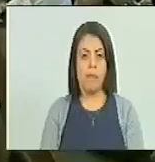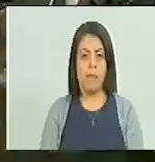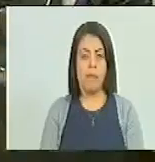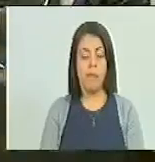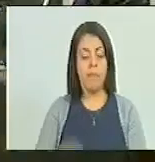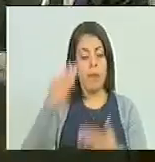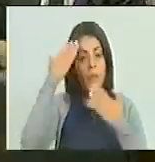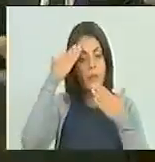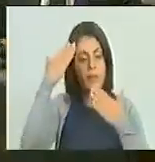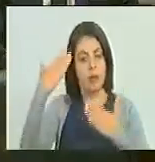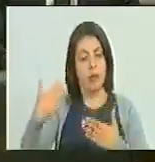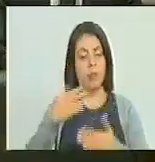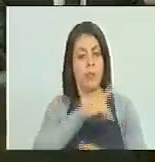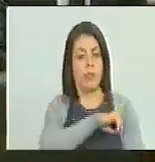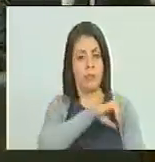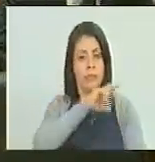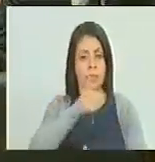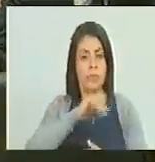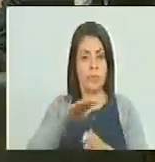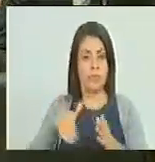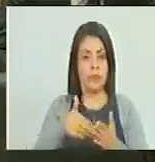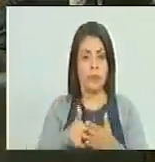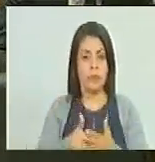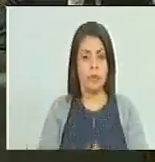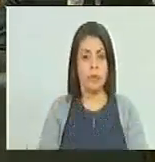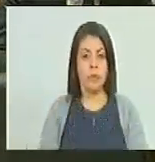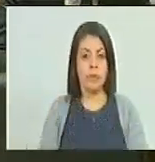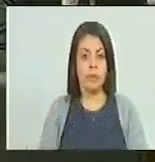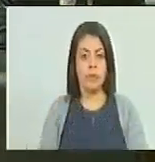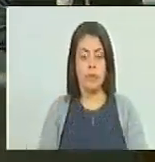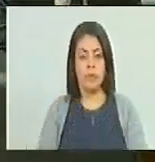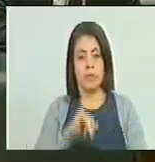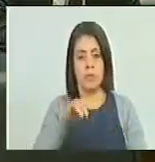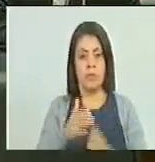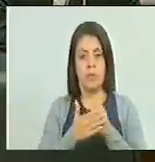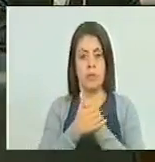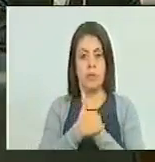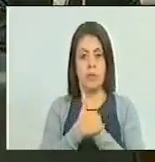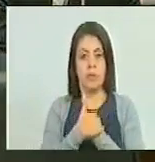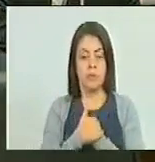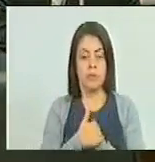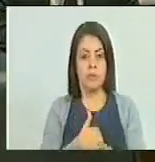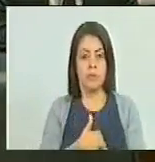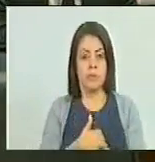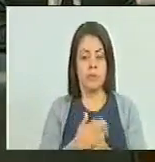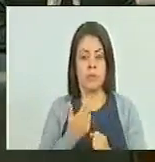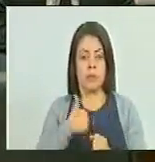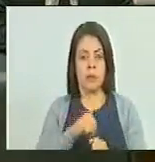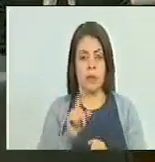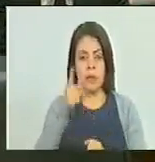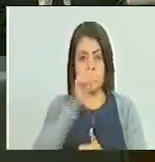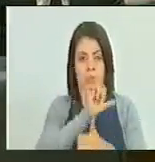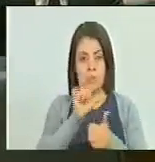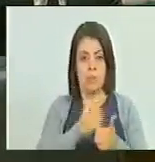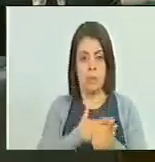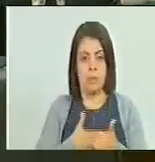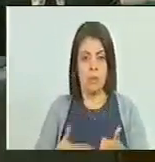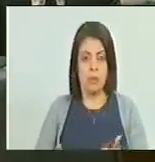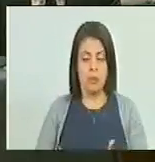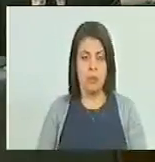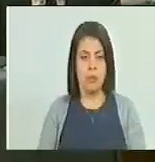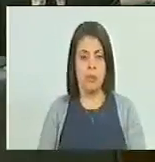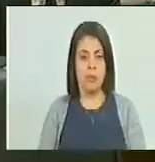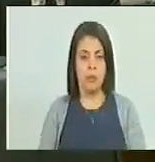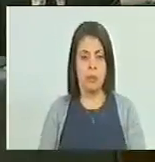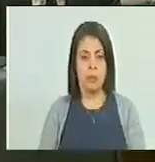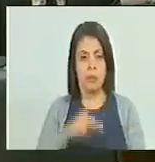Bueno, saludos, Junta Directiva, presidente doctor Jorge Rodríguez, nuestro primer vicepresidente